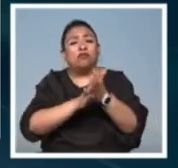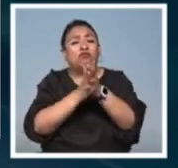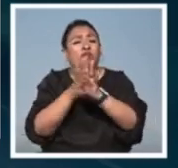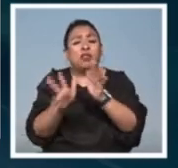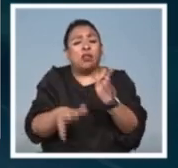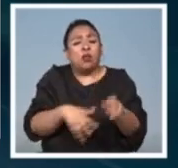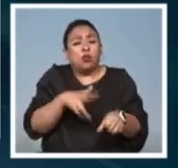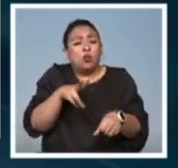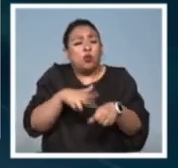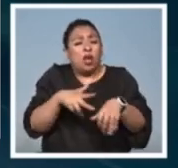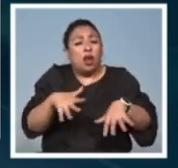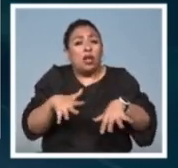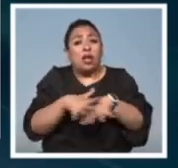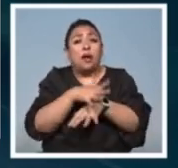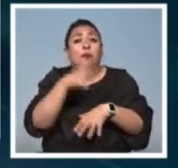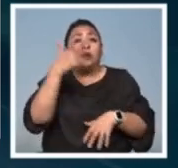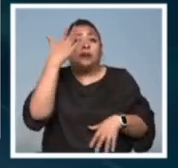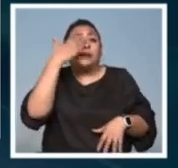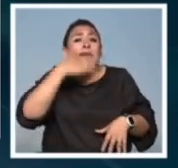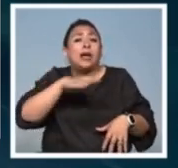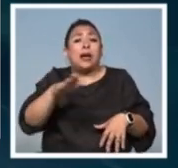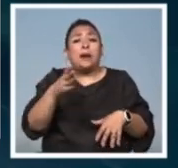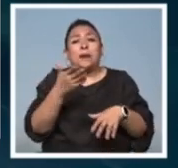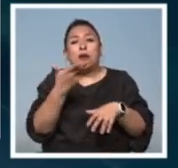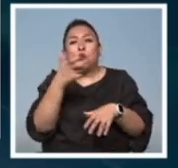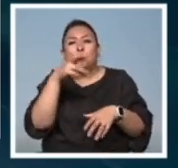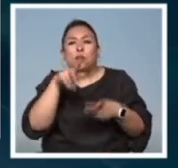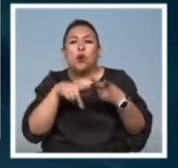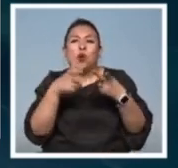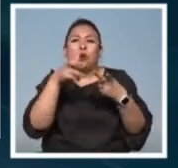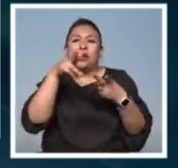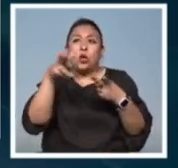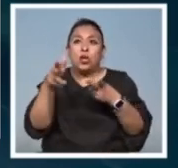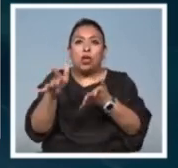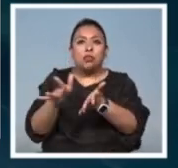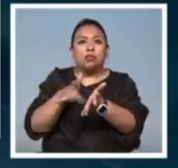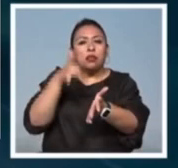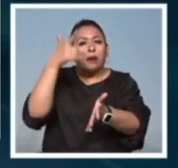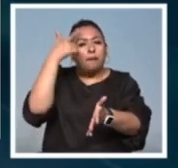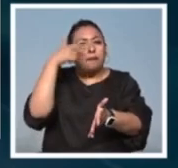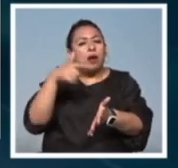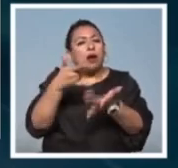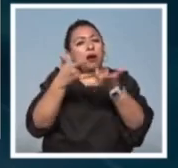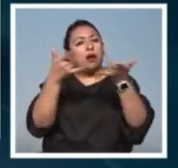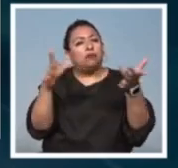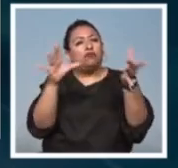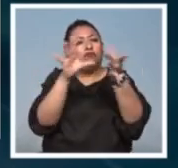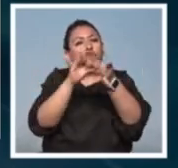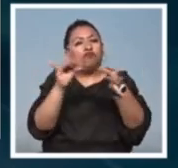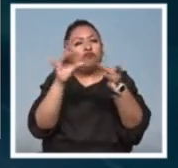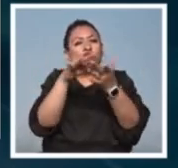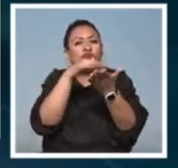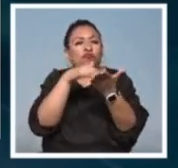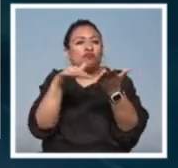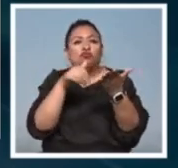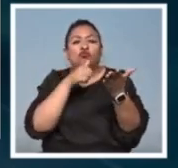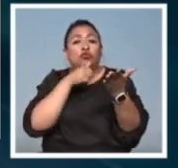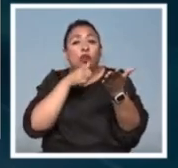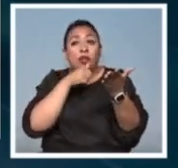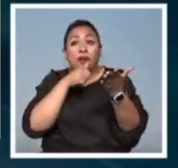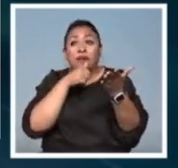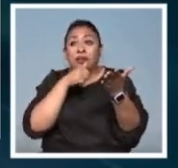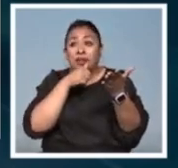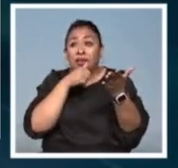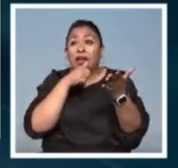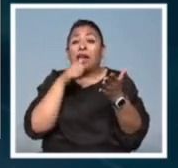naturalidad y sabe recurrir al humor y a la ironía para narrar una historia que todavía no habíamos leído. La guerra